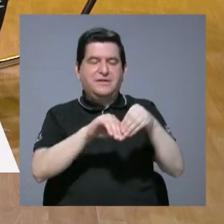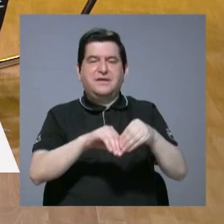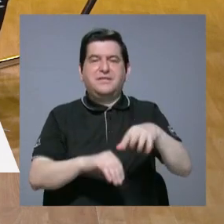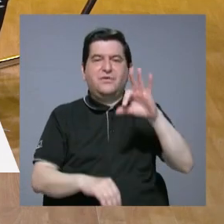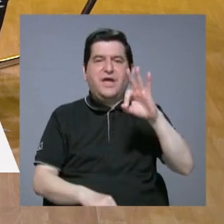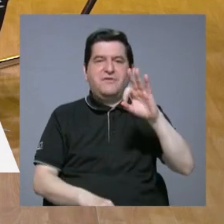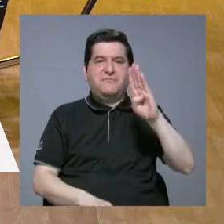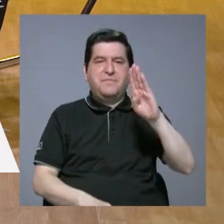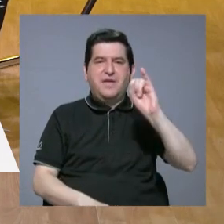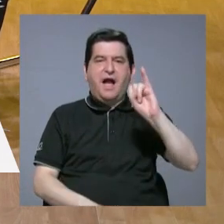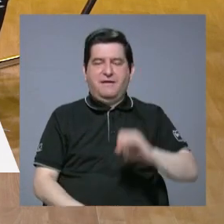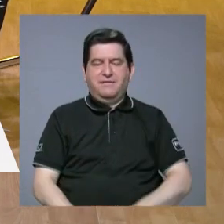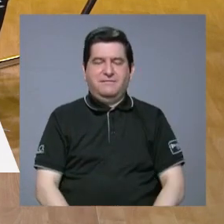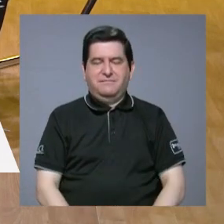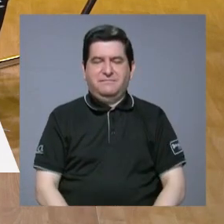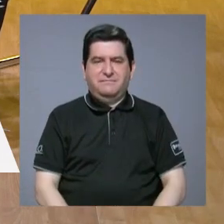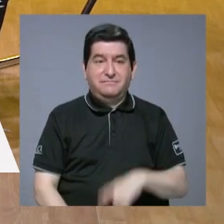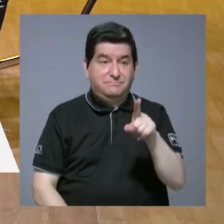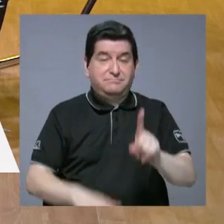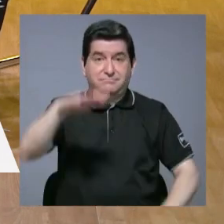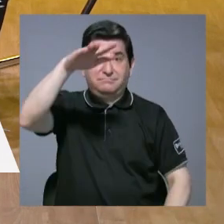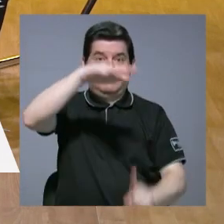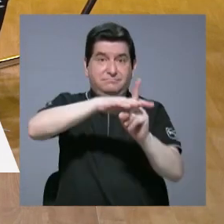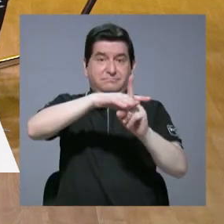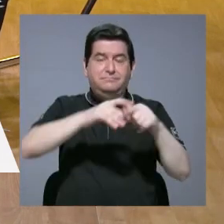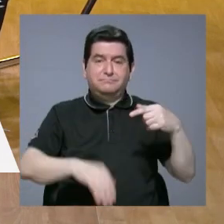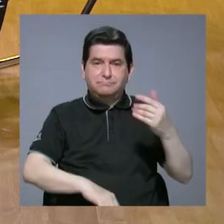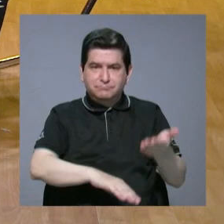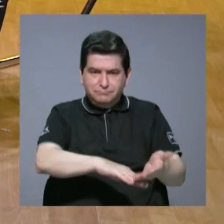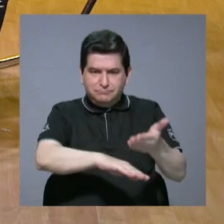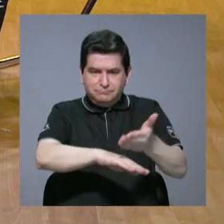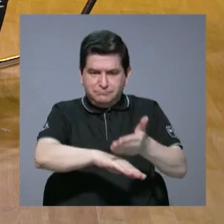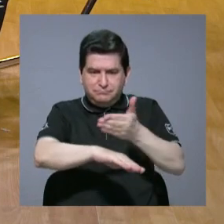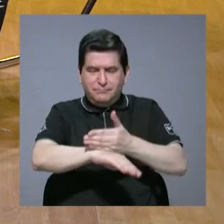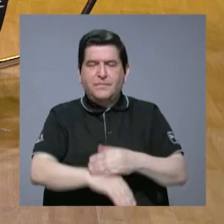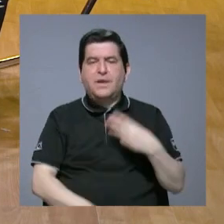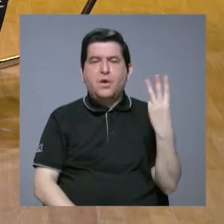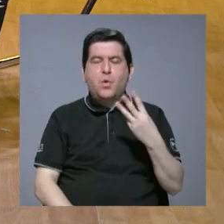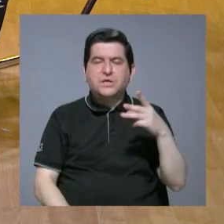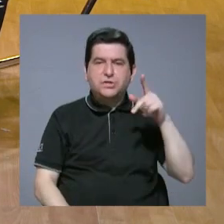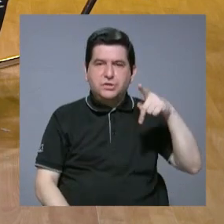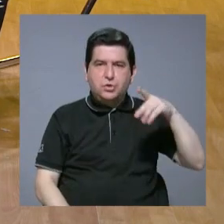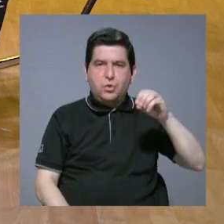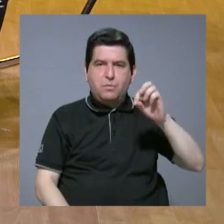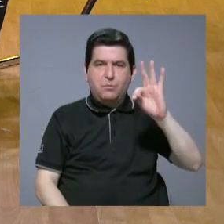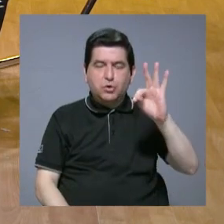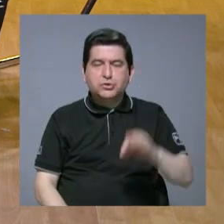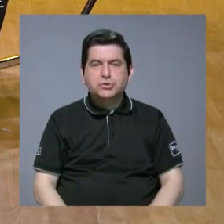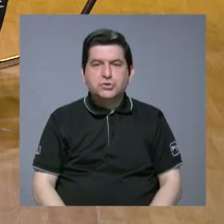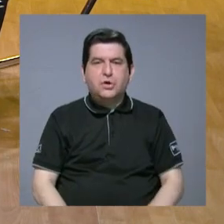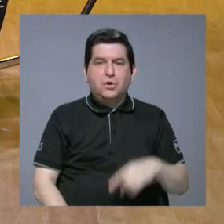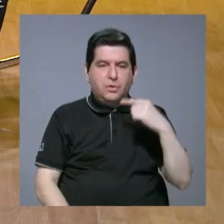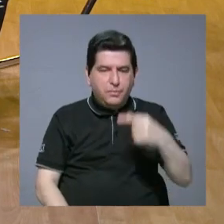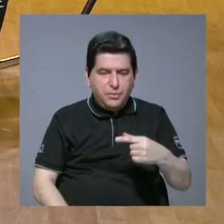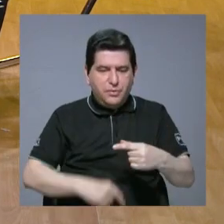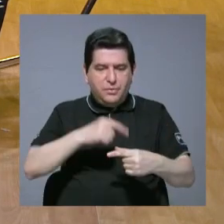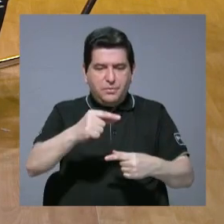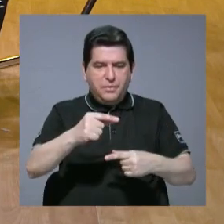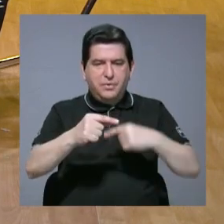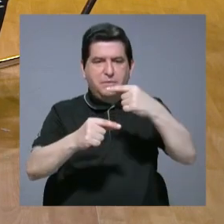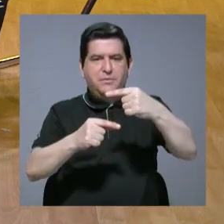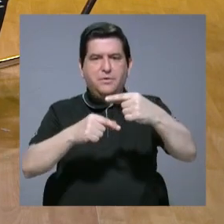Entonces, esto fue saliendo paulatinamente en el Washington Post como en un crescendo, hasta que